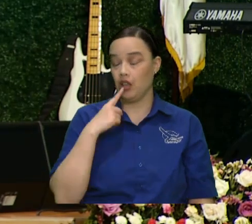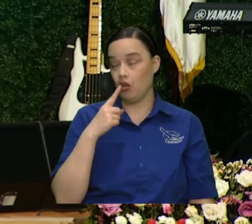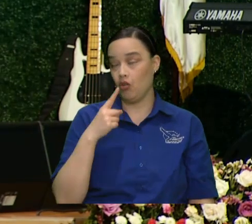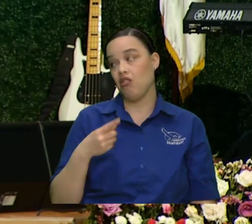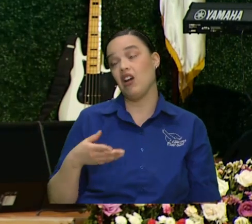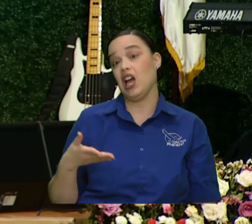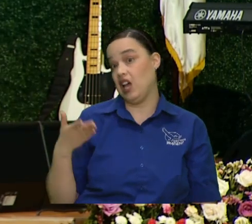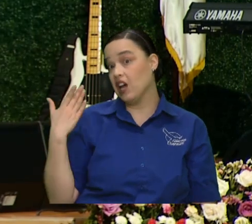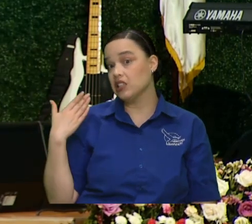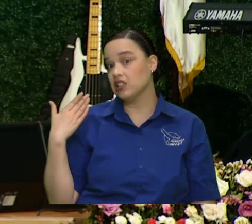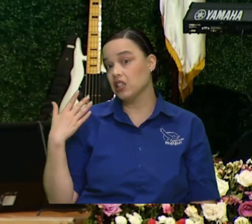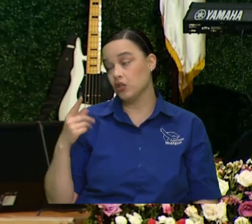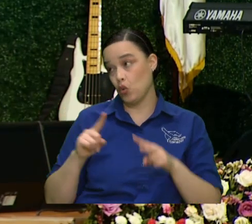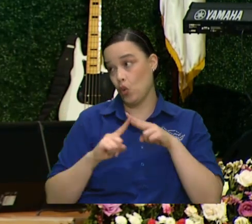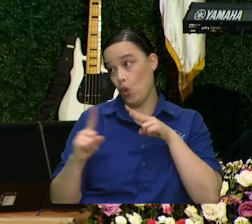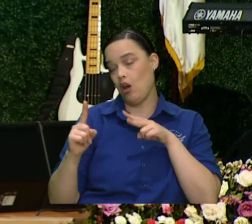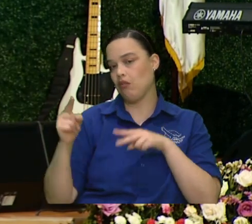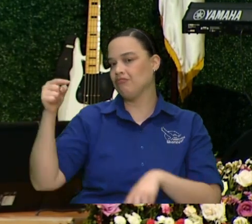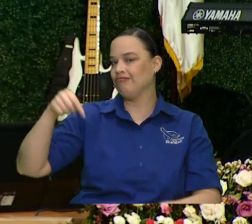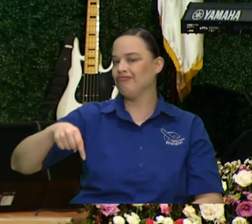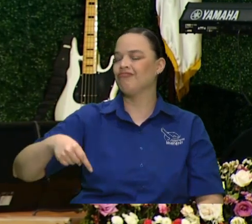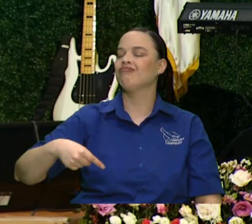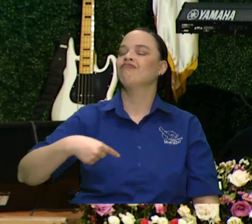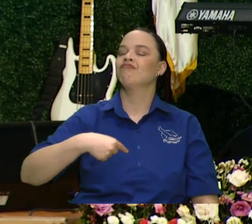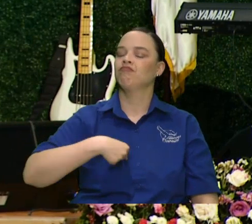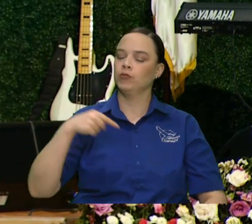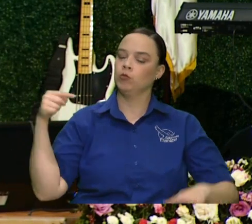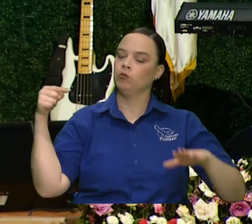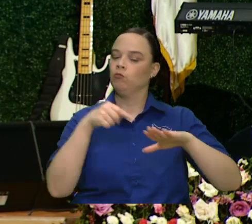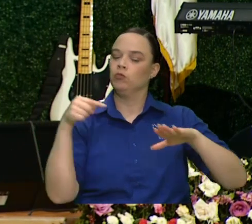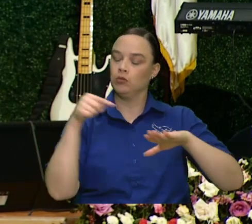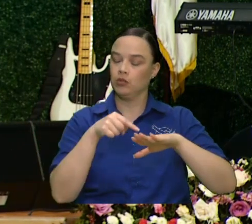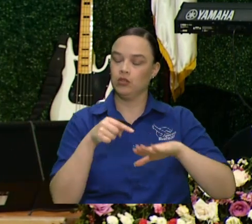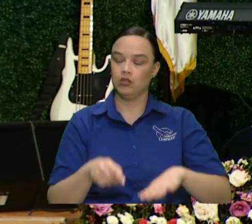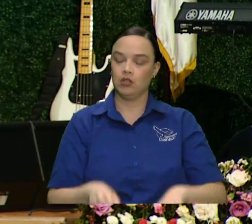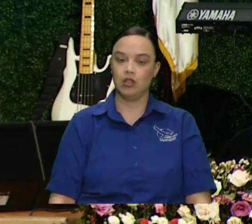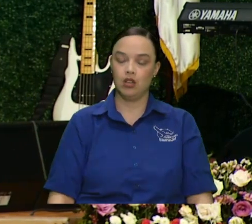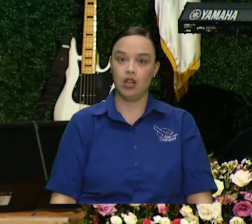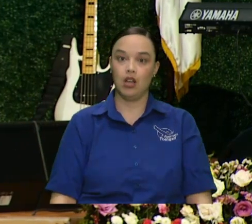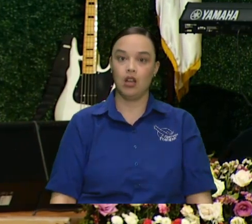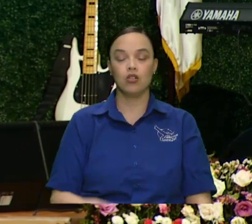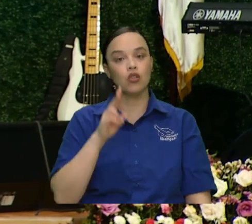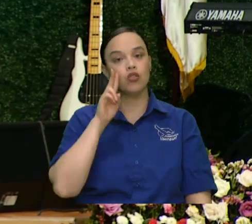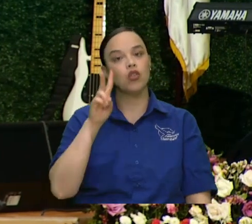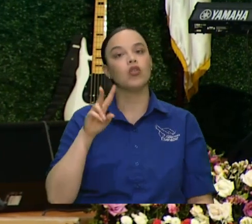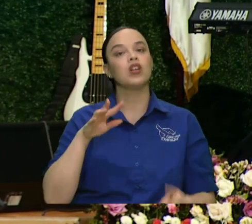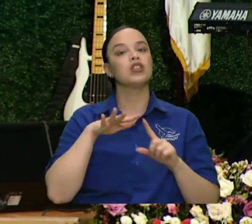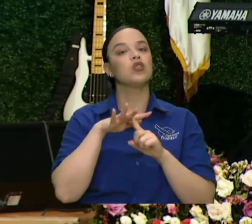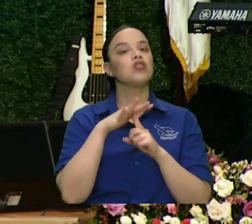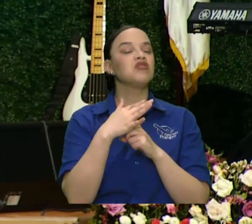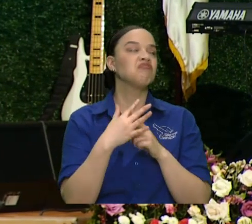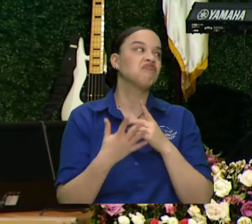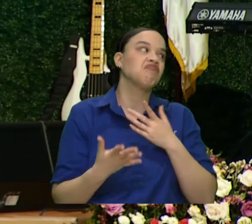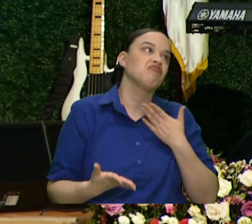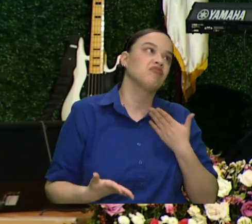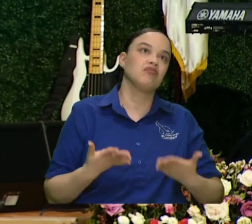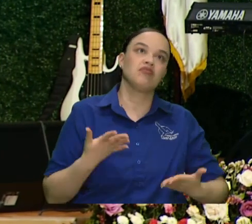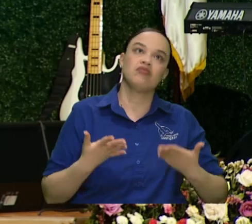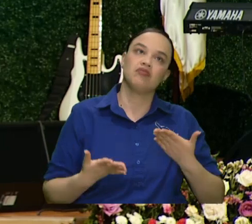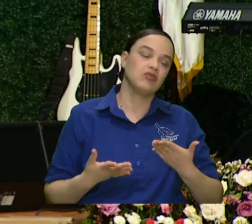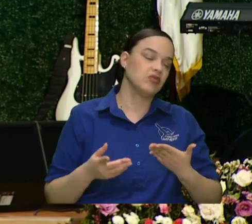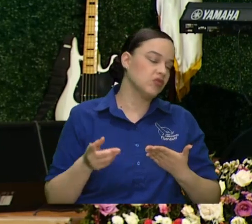salió huyendo pero ahora si te voy a ganar así a decir el verdad porque nos vio en una condición quizás no la